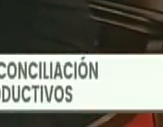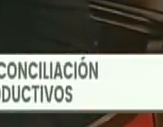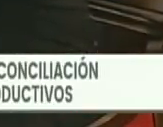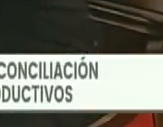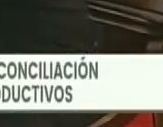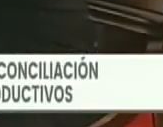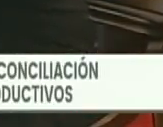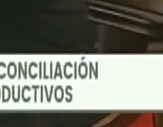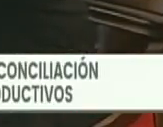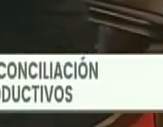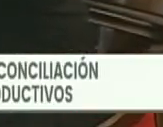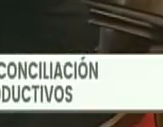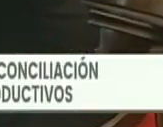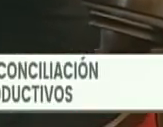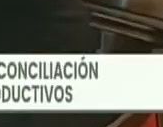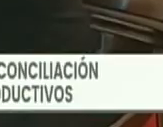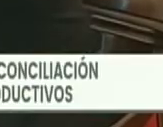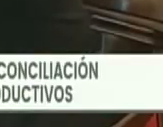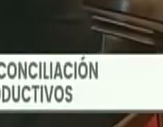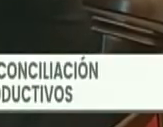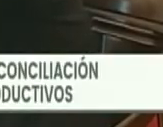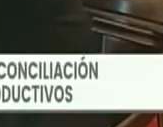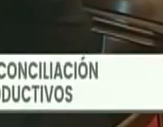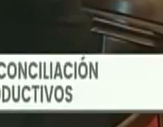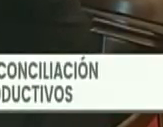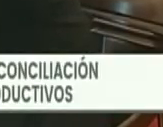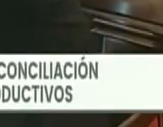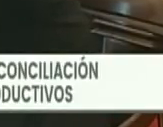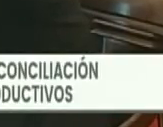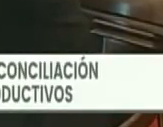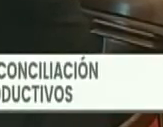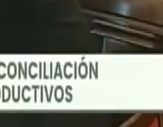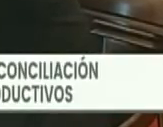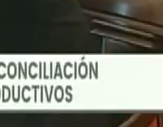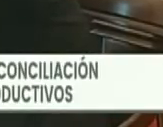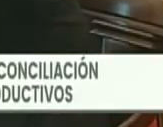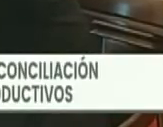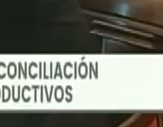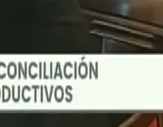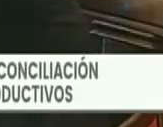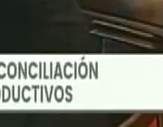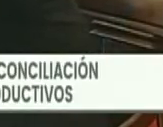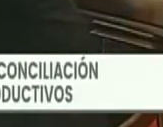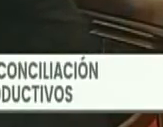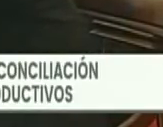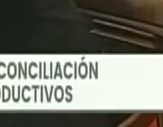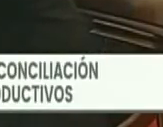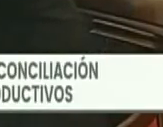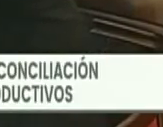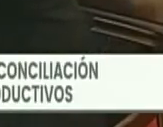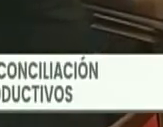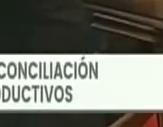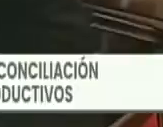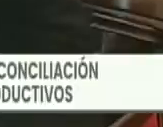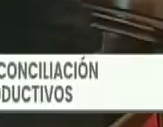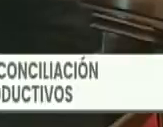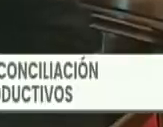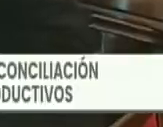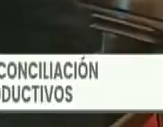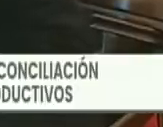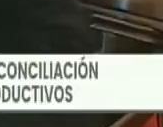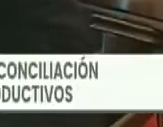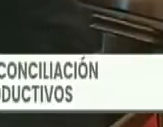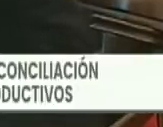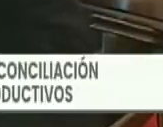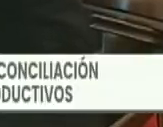concejales y diputados al consejo legislativo la ciudadana rectora de